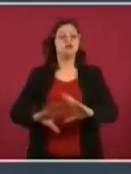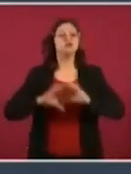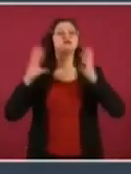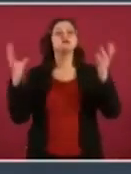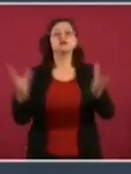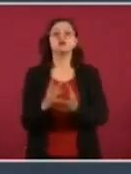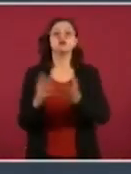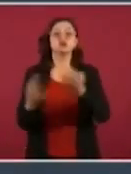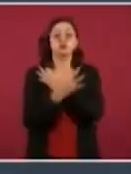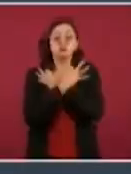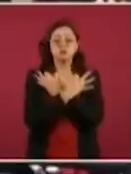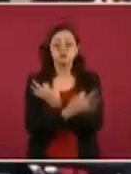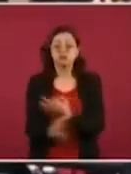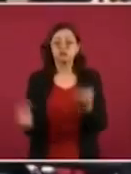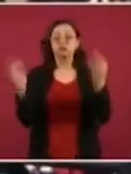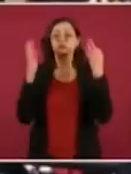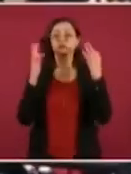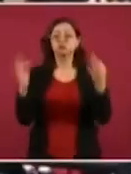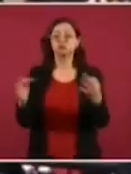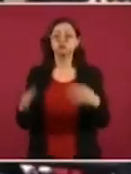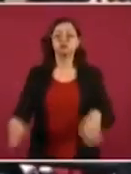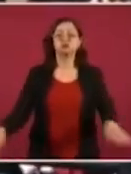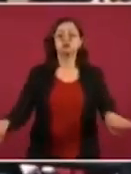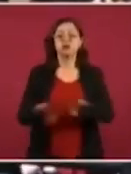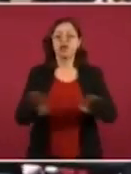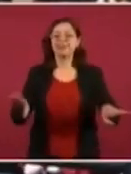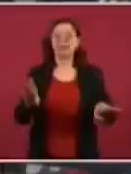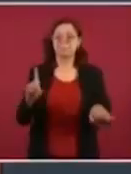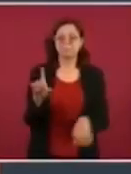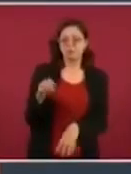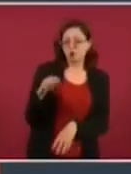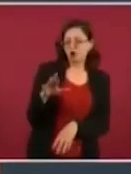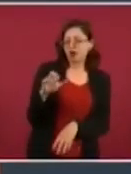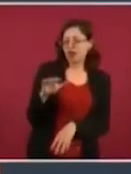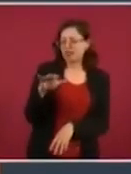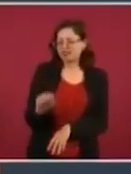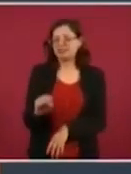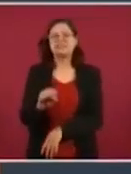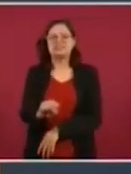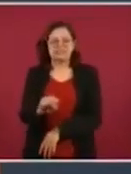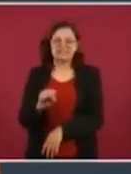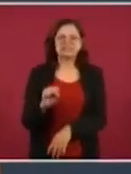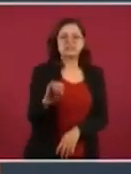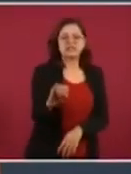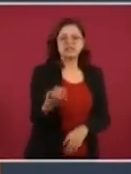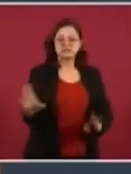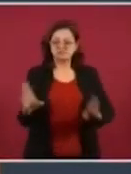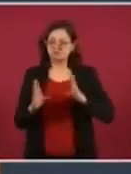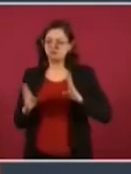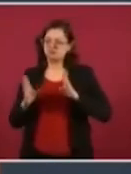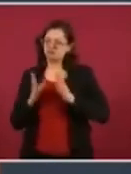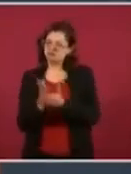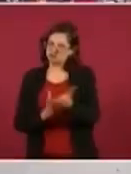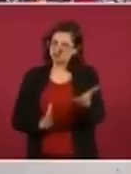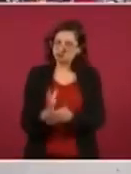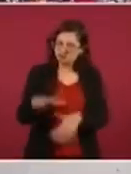sostenemos democracia sí, militarismo no.